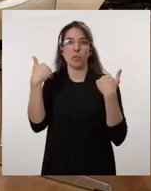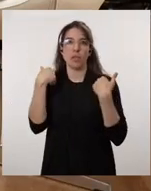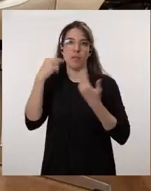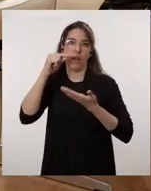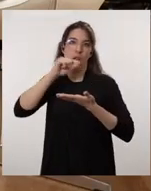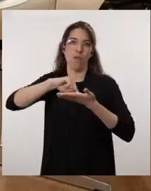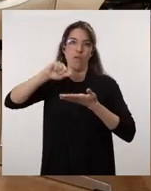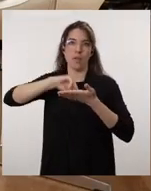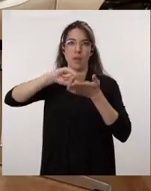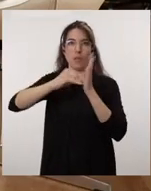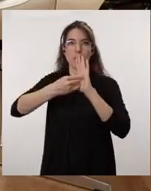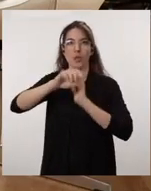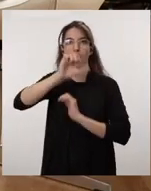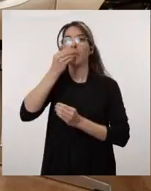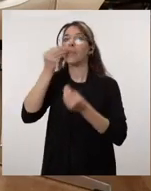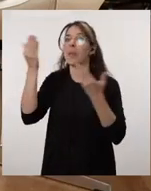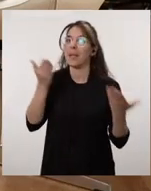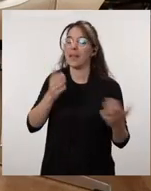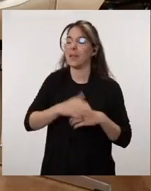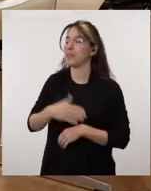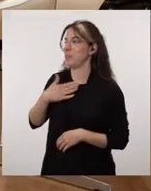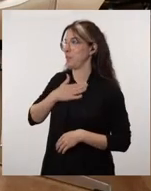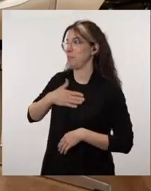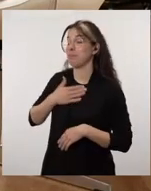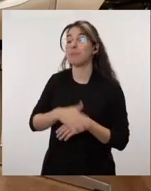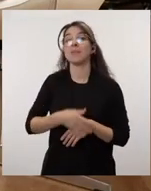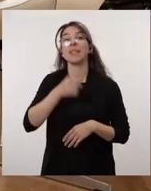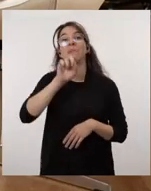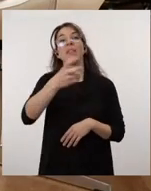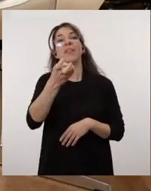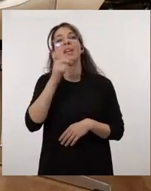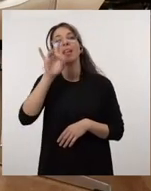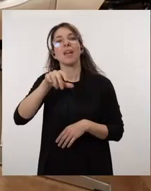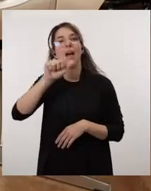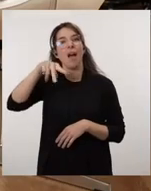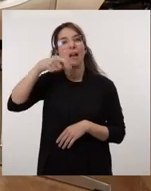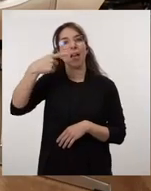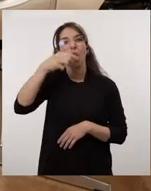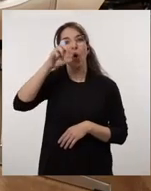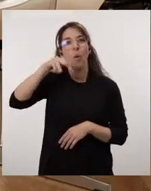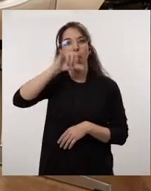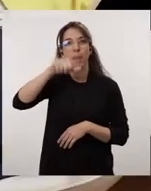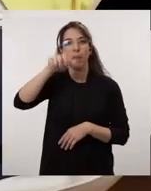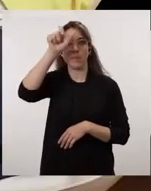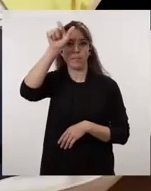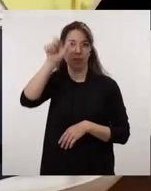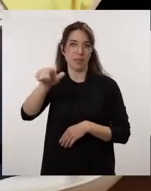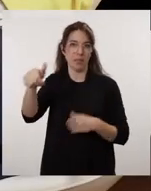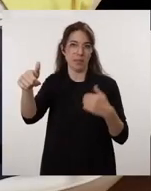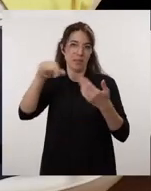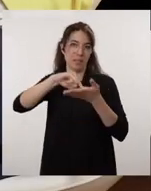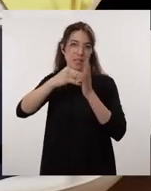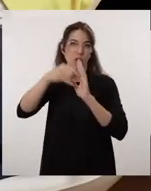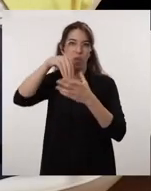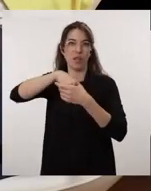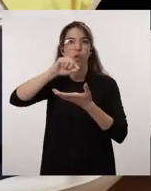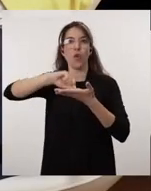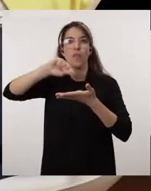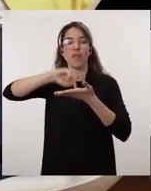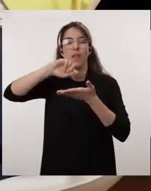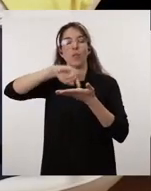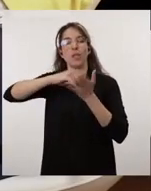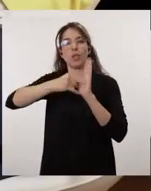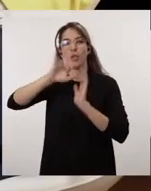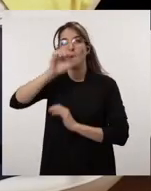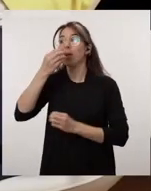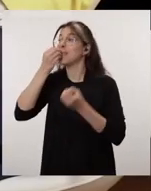bienvenida un placer sociales encantada y también está con nosotros anna gómez que ya es técnico de la oficina de proyectos europeos que tal hola